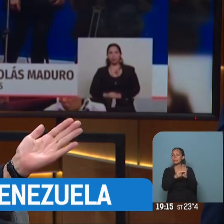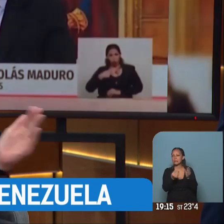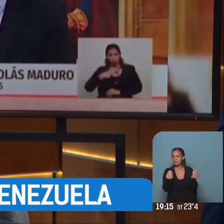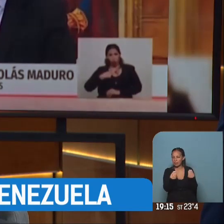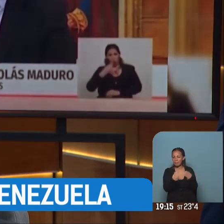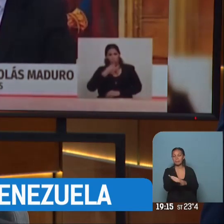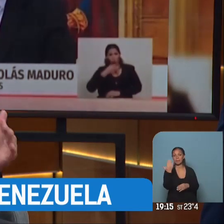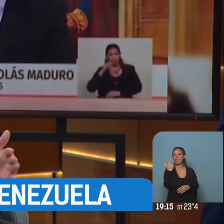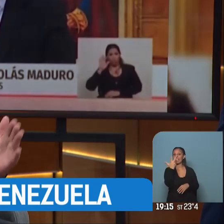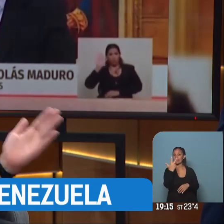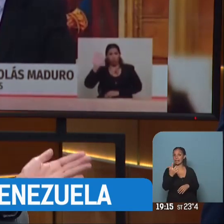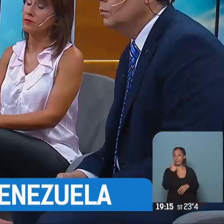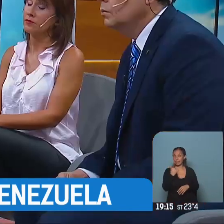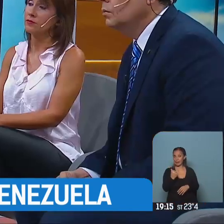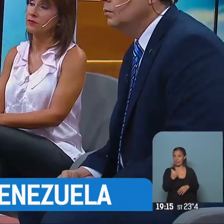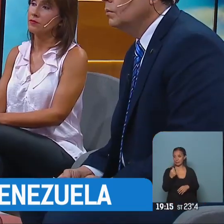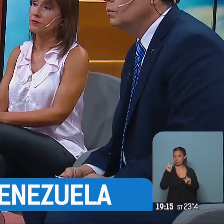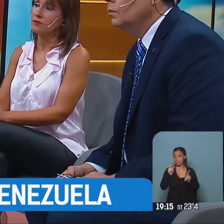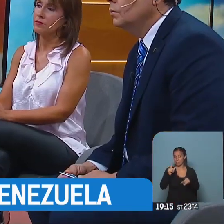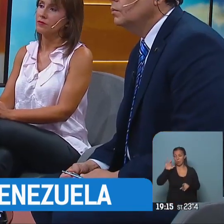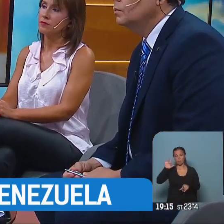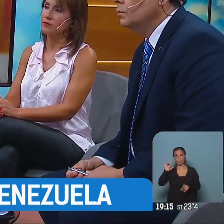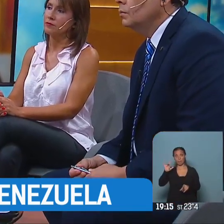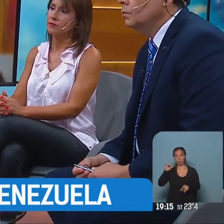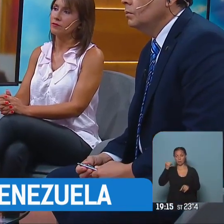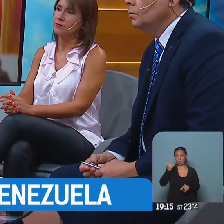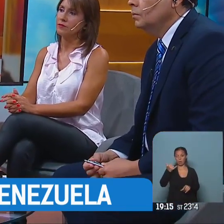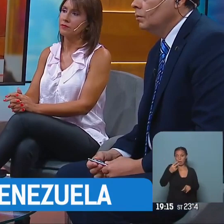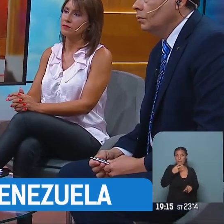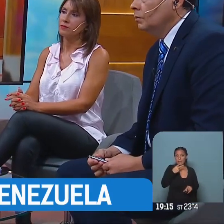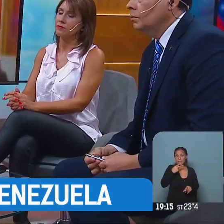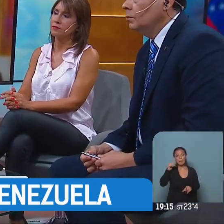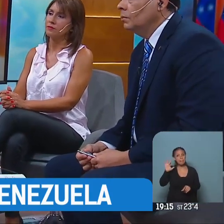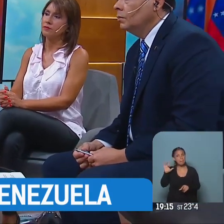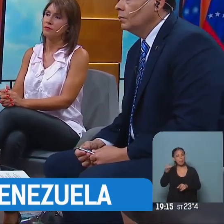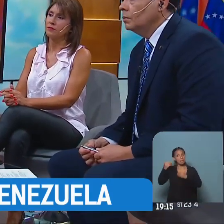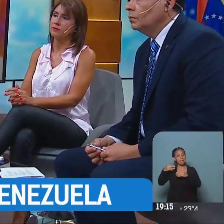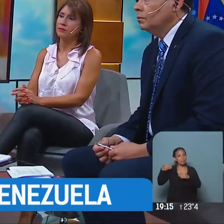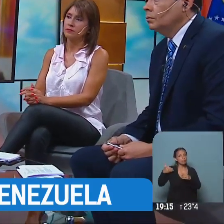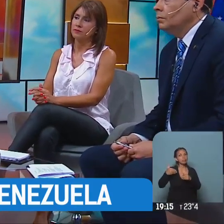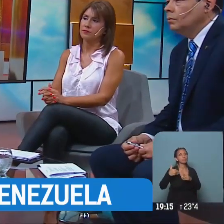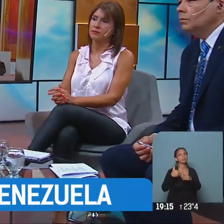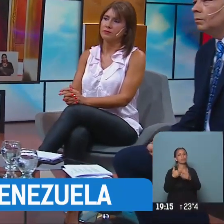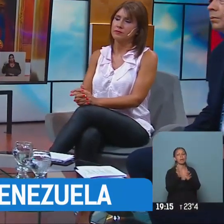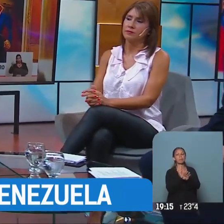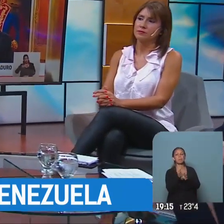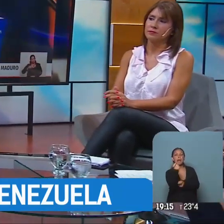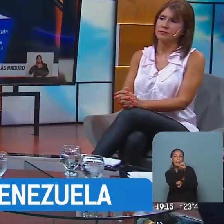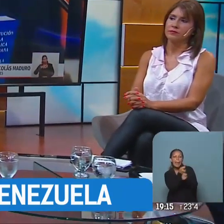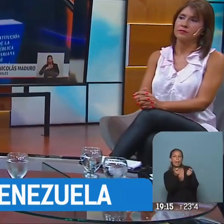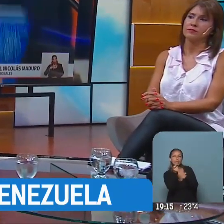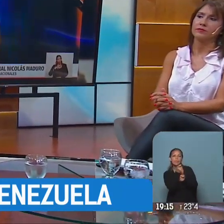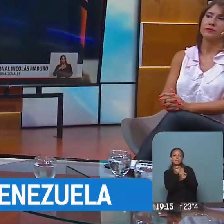días, a partir de miércoles de esta semana, ha comenzado un proceso de negociación entre las distintas facciones en